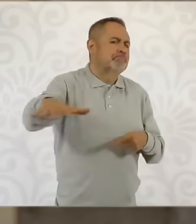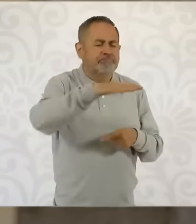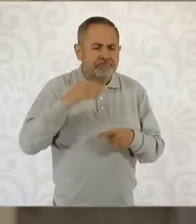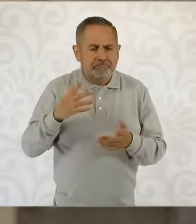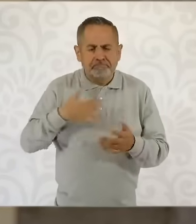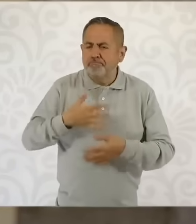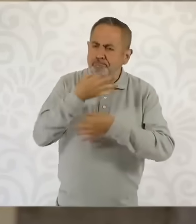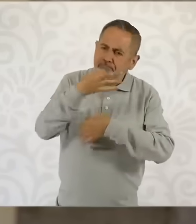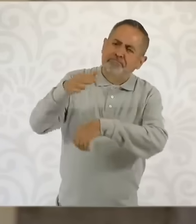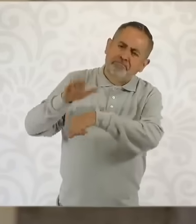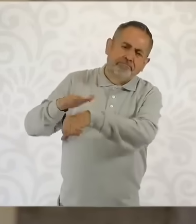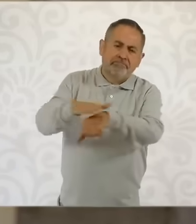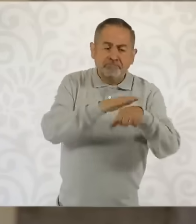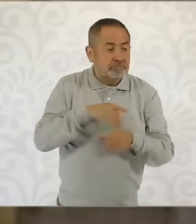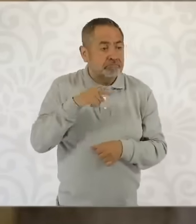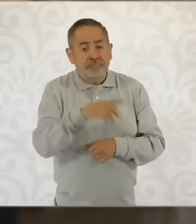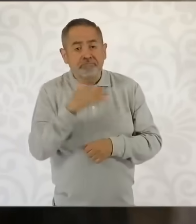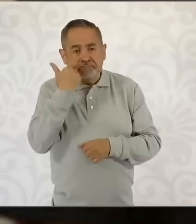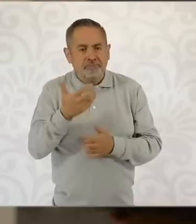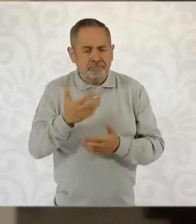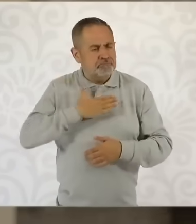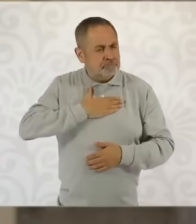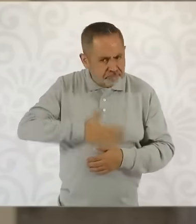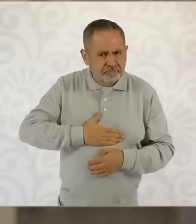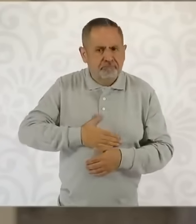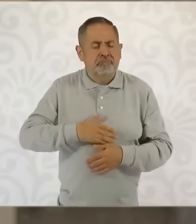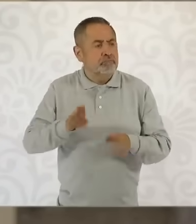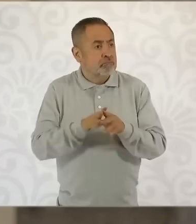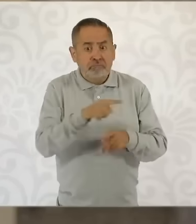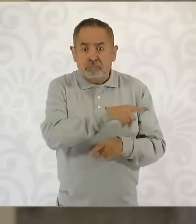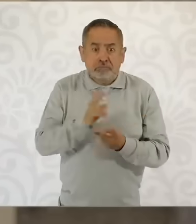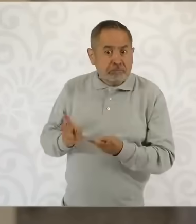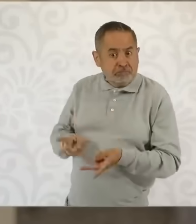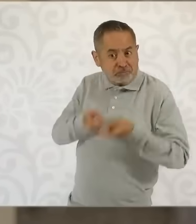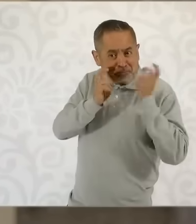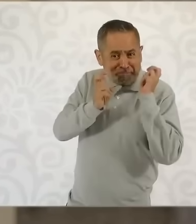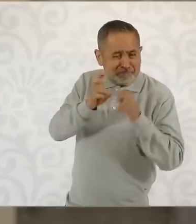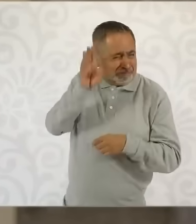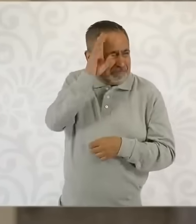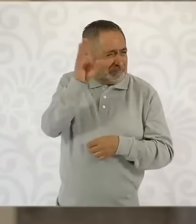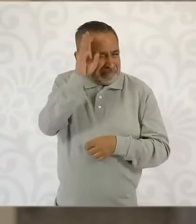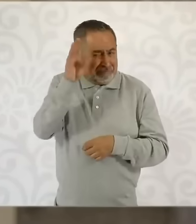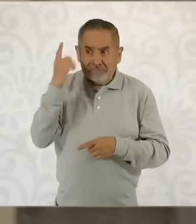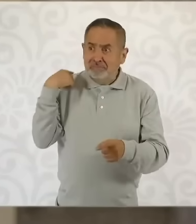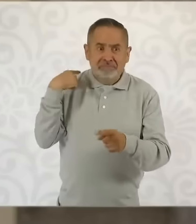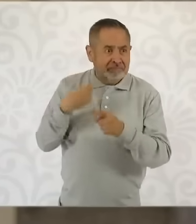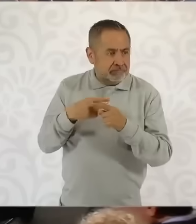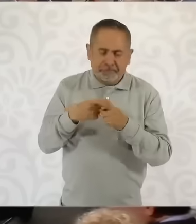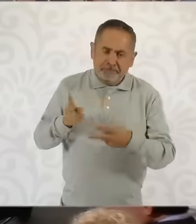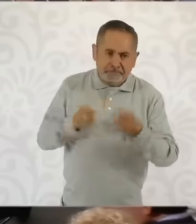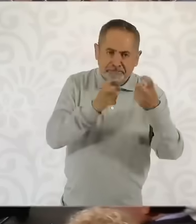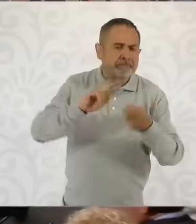le envía? Porque buscan al final justicia por este desfalco que hizo en sexenios